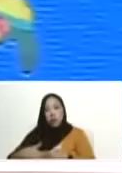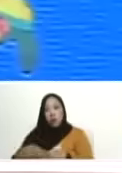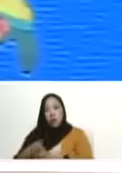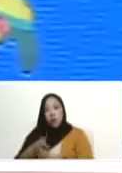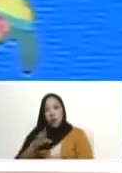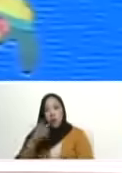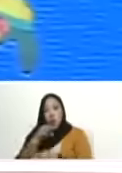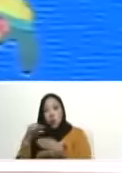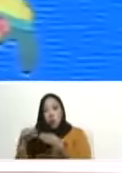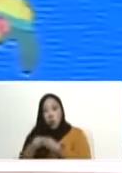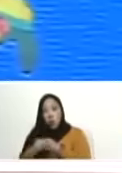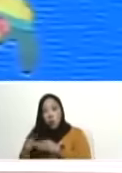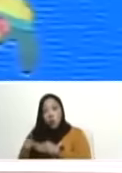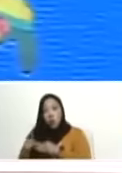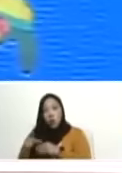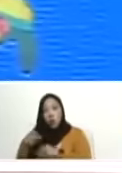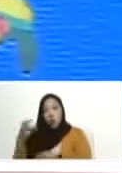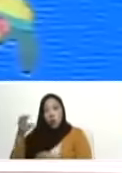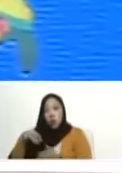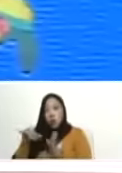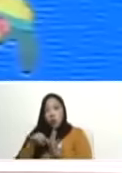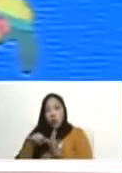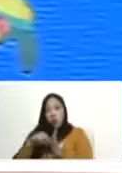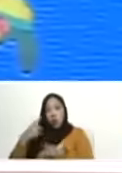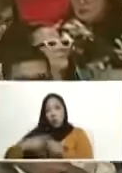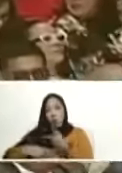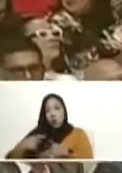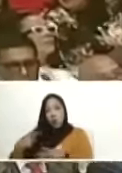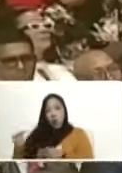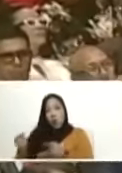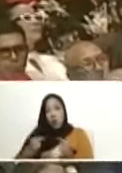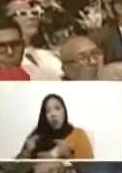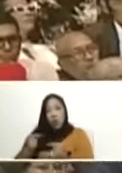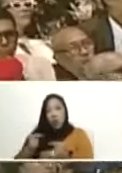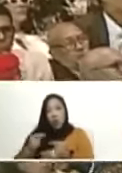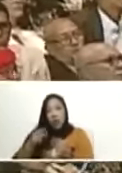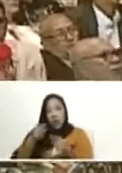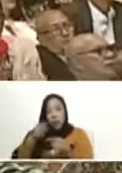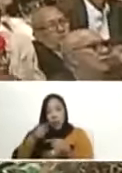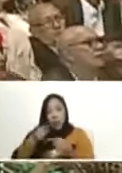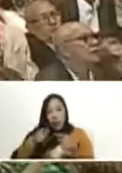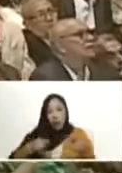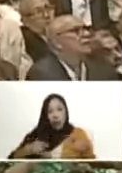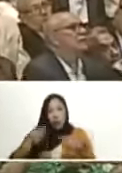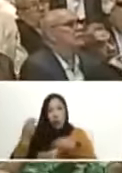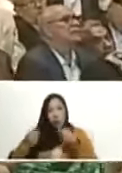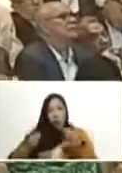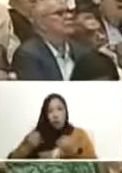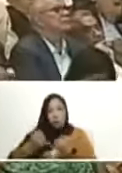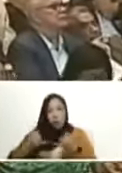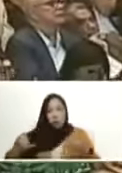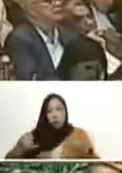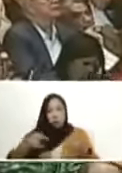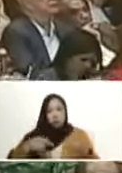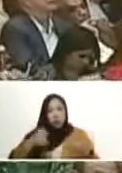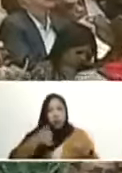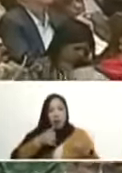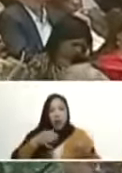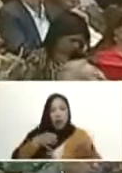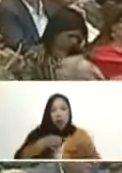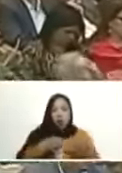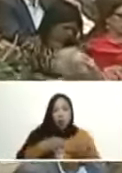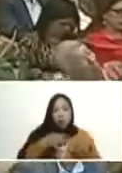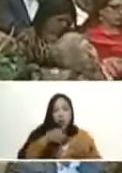República Cooperativa de Guyana porque están en proceso de delimitación. Hasta tanto no se resuelva la controversia sobre el